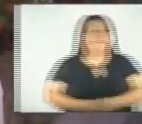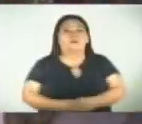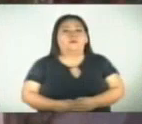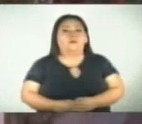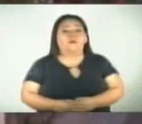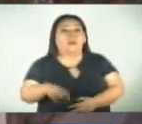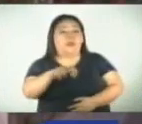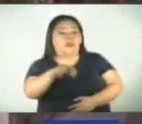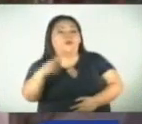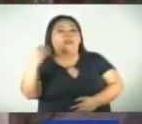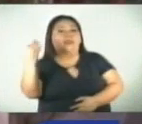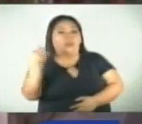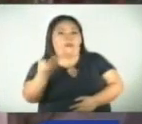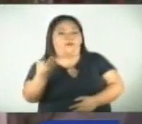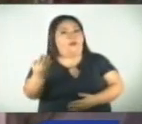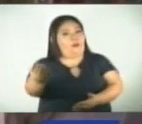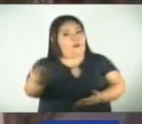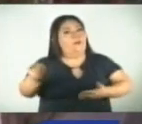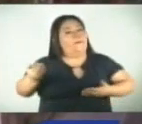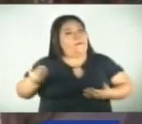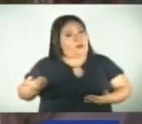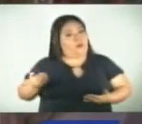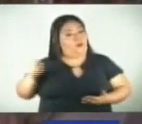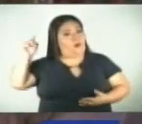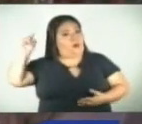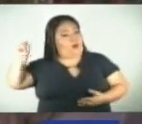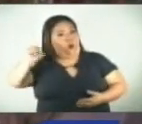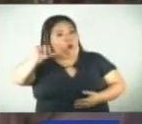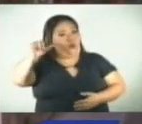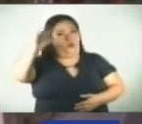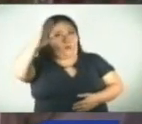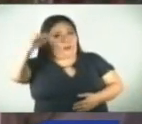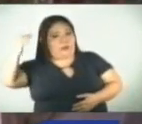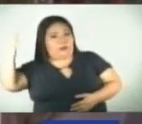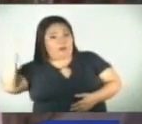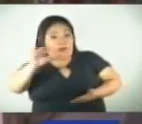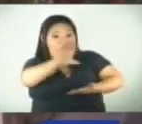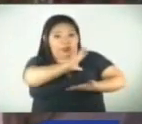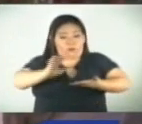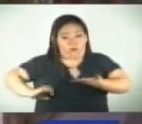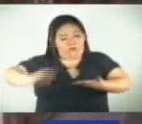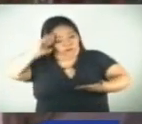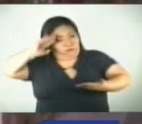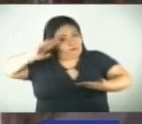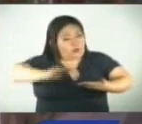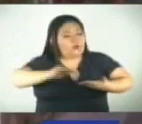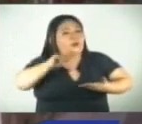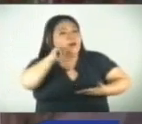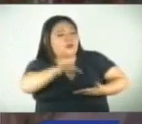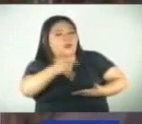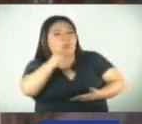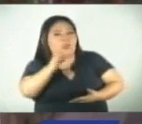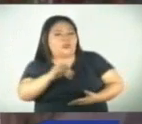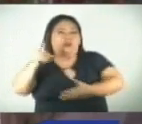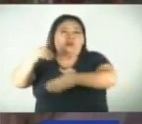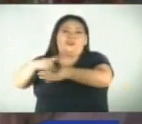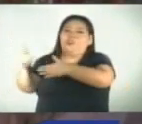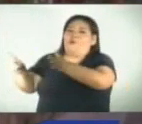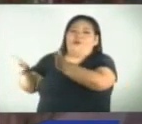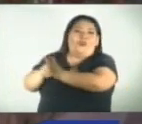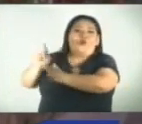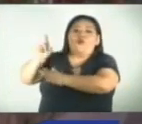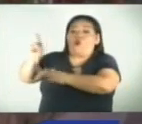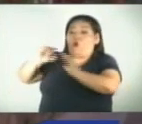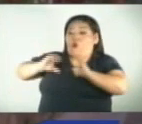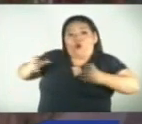haber un respeto por parte del resto de los países. Importante mencionar que estos son senadores, no es el gobierno central de Estados